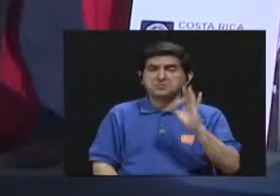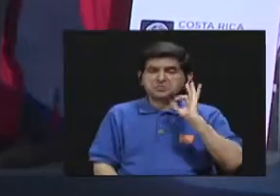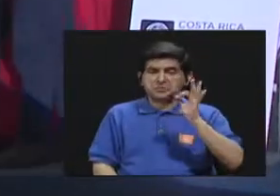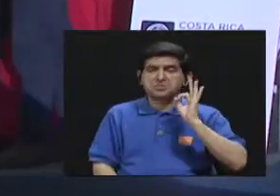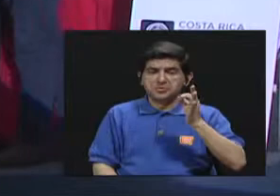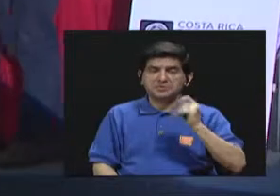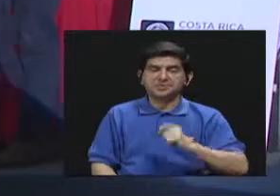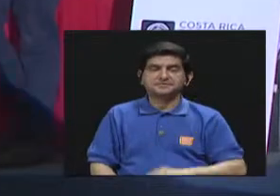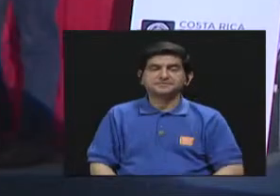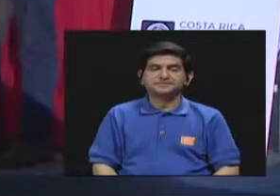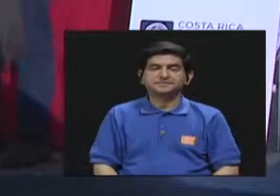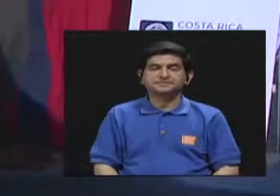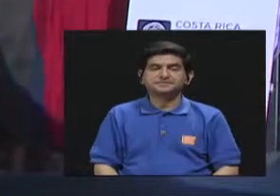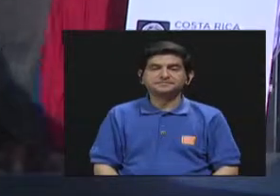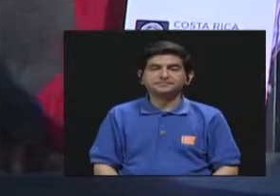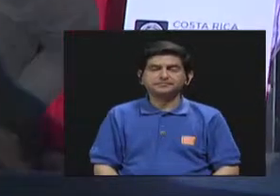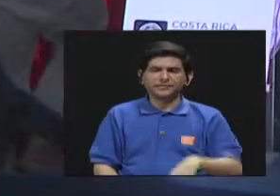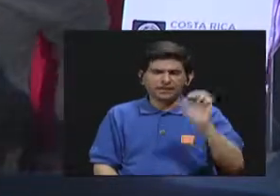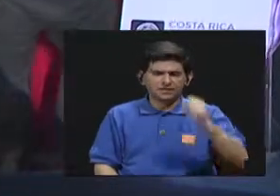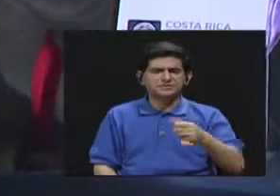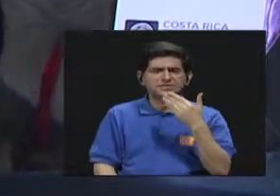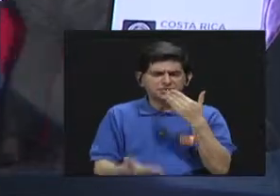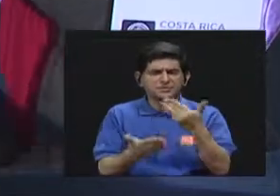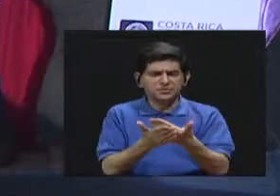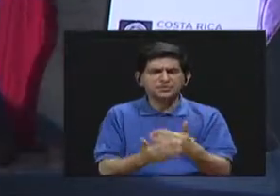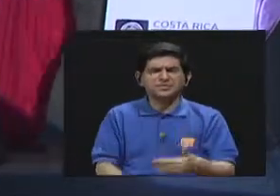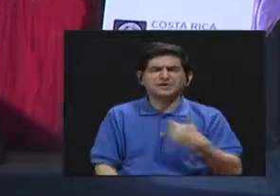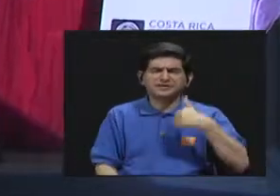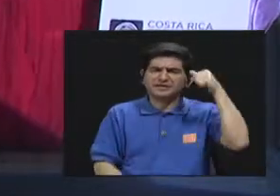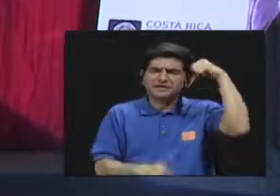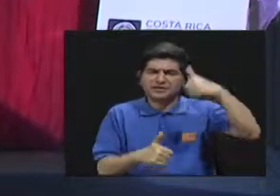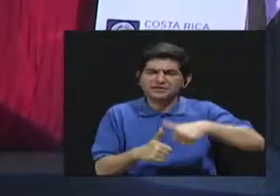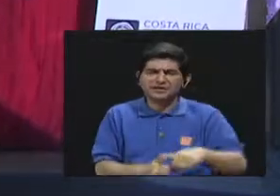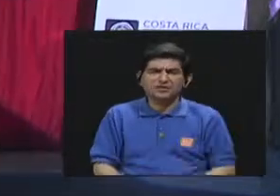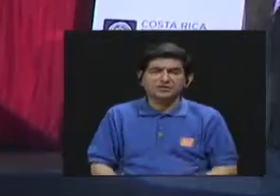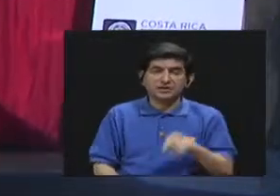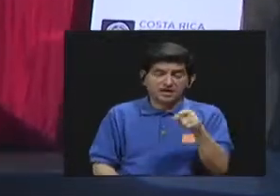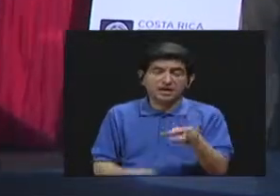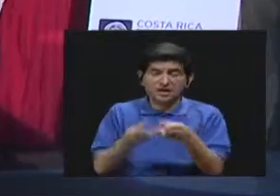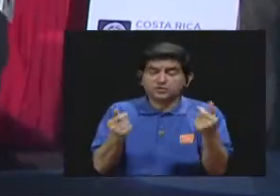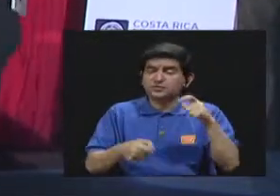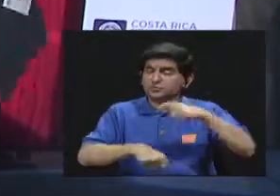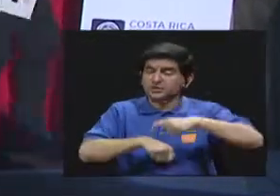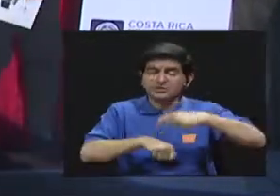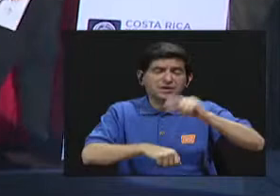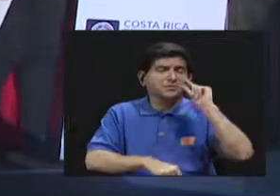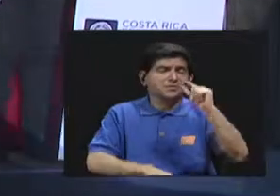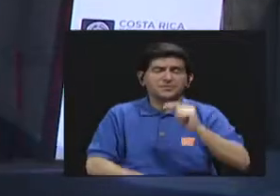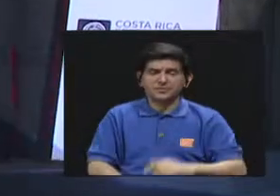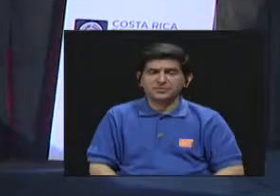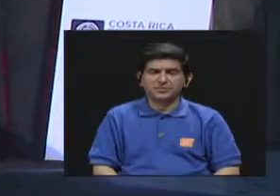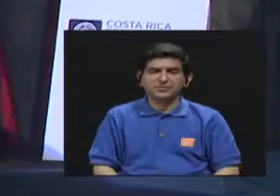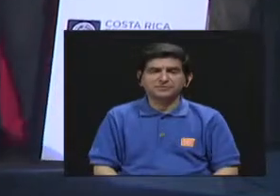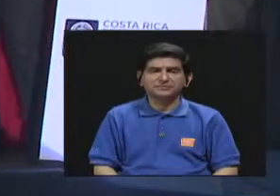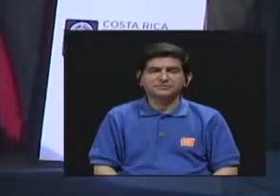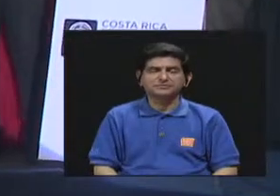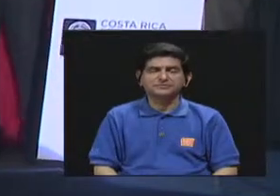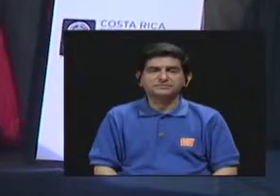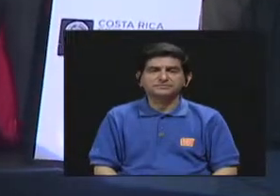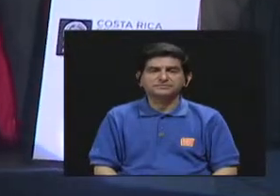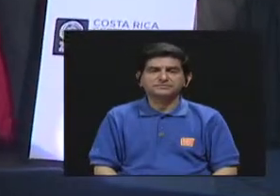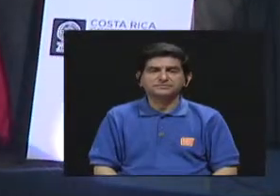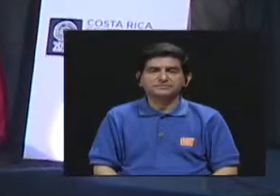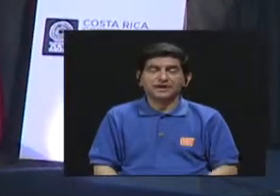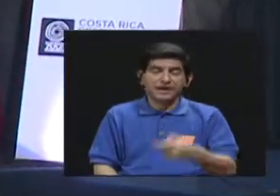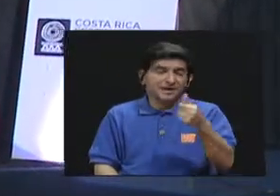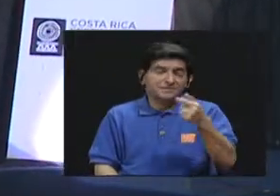exitosamente. Uh-huh. Sí, ha salido bastante bien y teniendo en cuenta que lo tuvieron que producir con muy poco tiempo. Ciertamente.